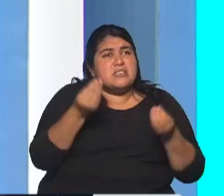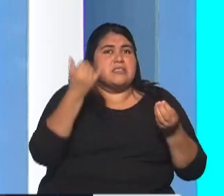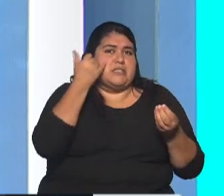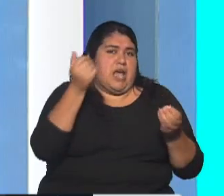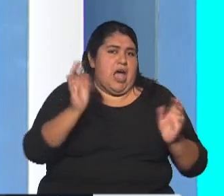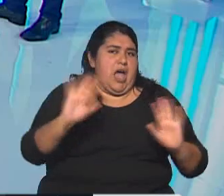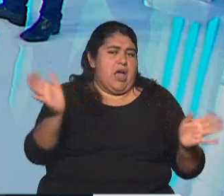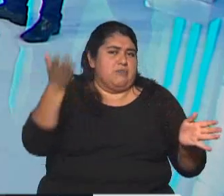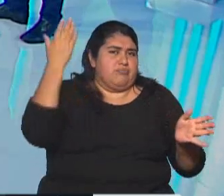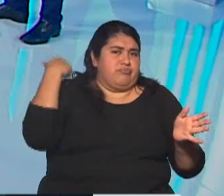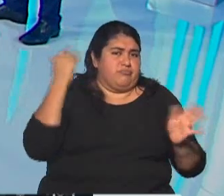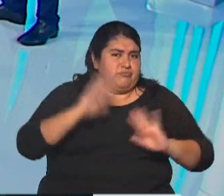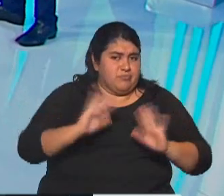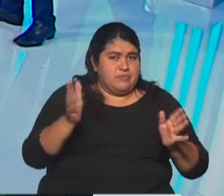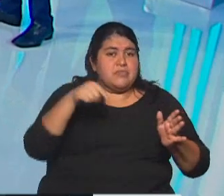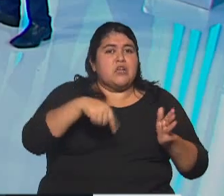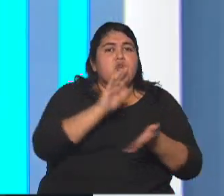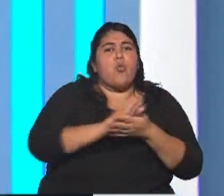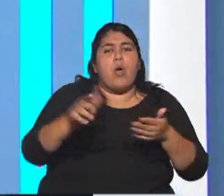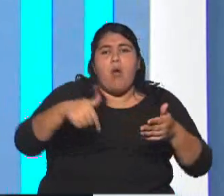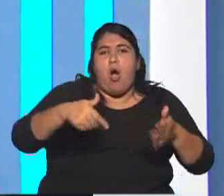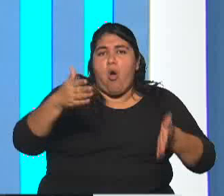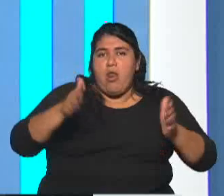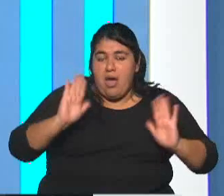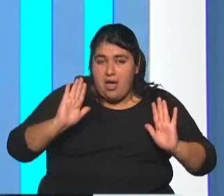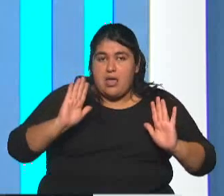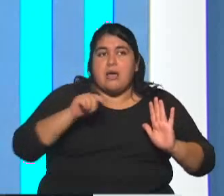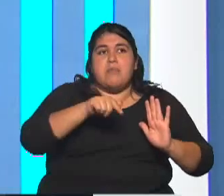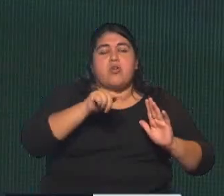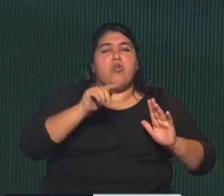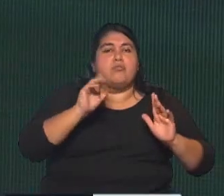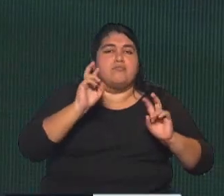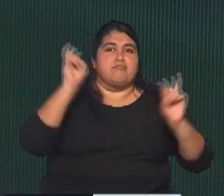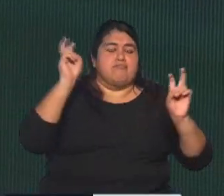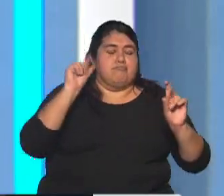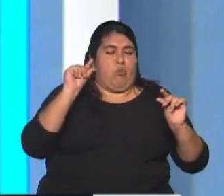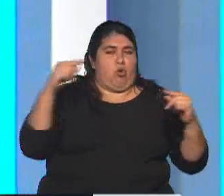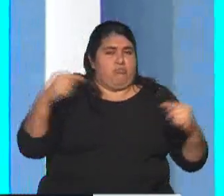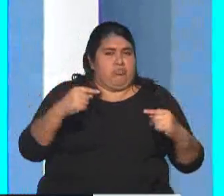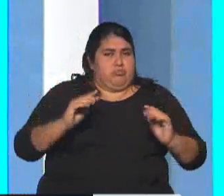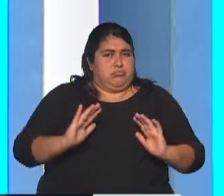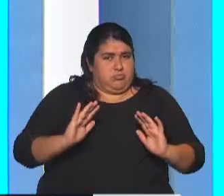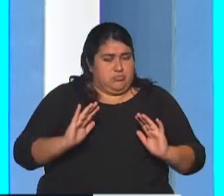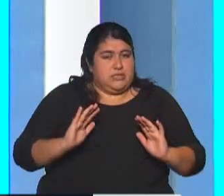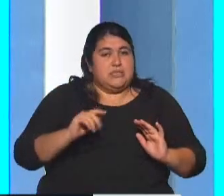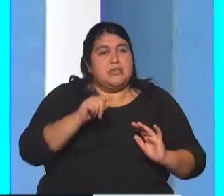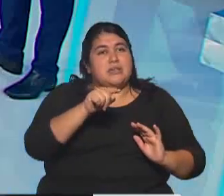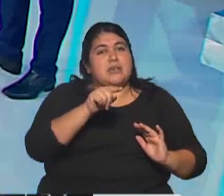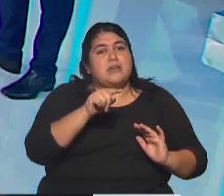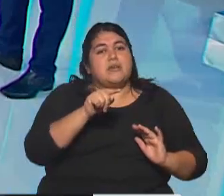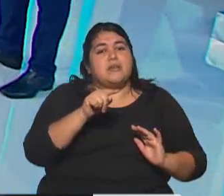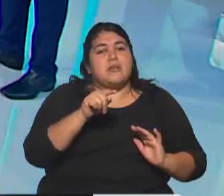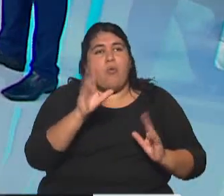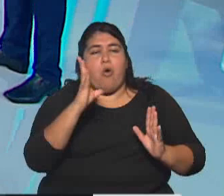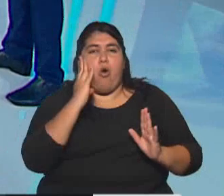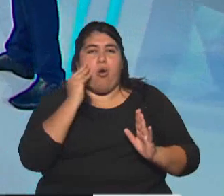pasaron hace tiempo, esto es muy actual, es de ahora, entonces, bueno, alarma, genera controversia, como decíamos, tanto para adentro como para afuera de